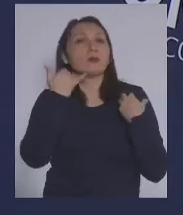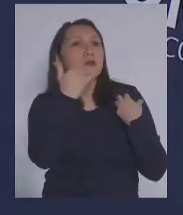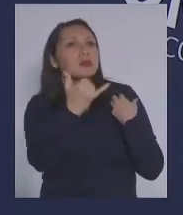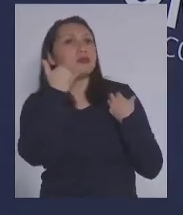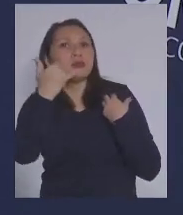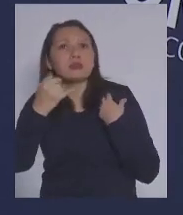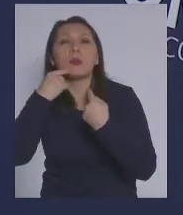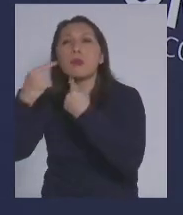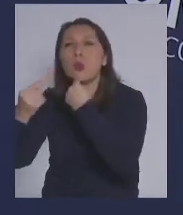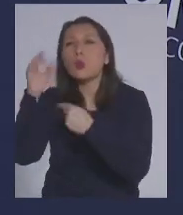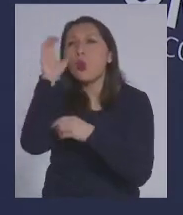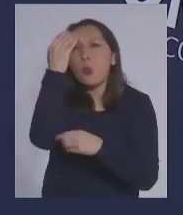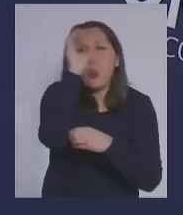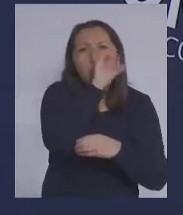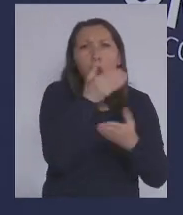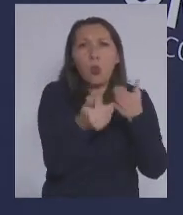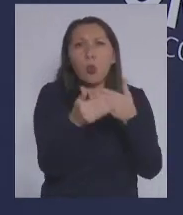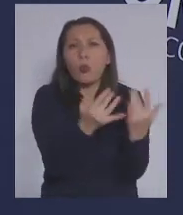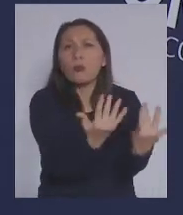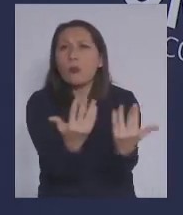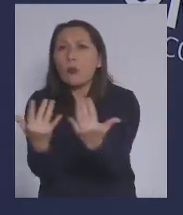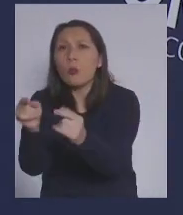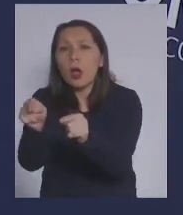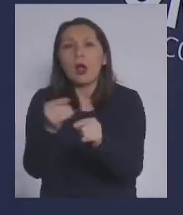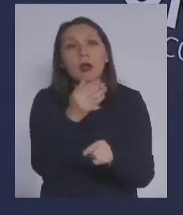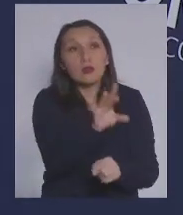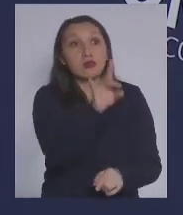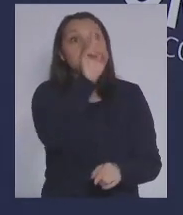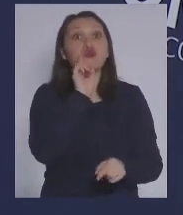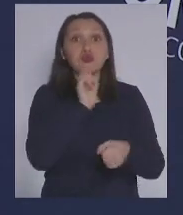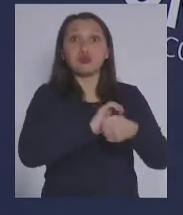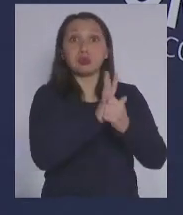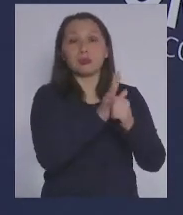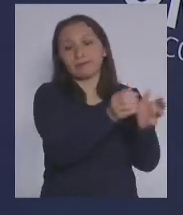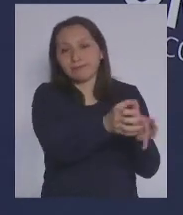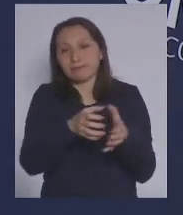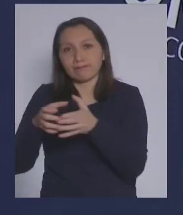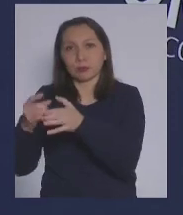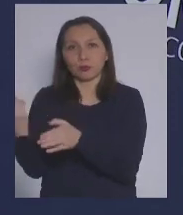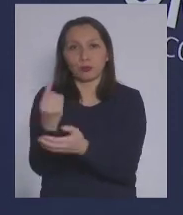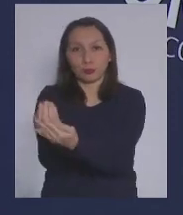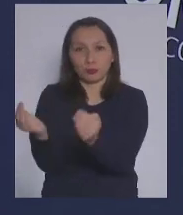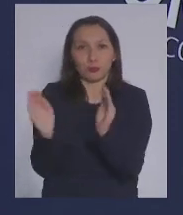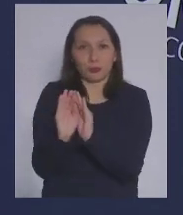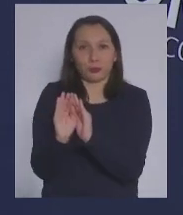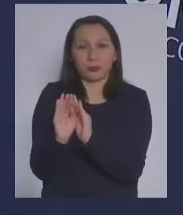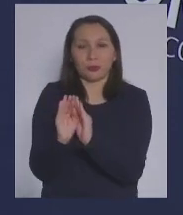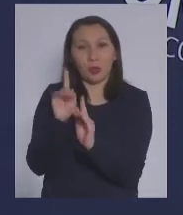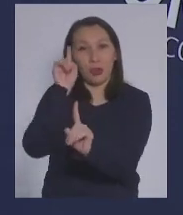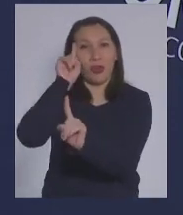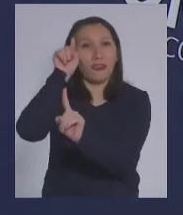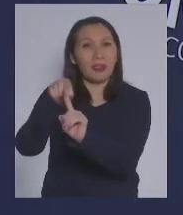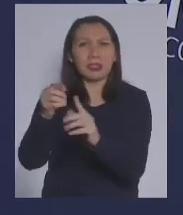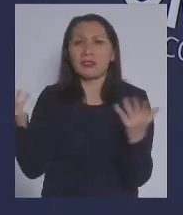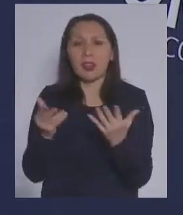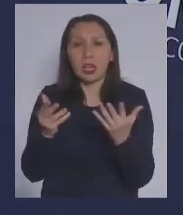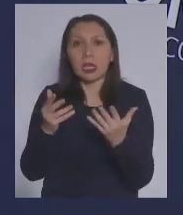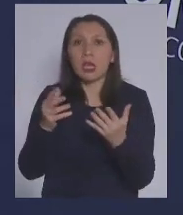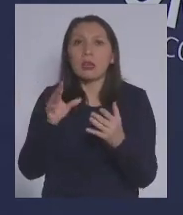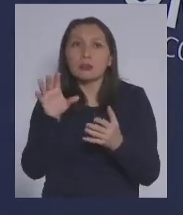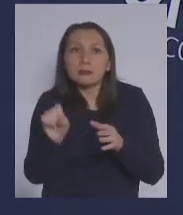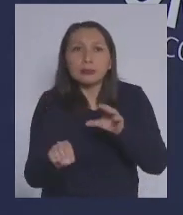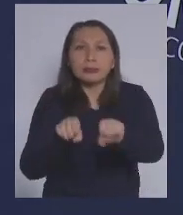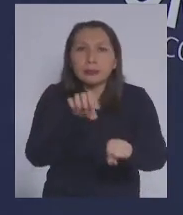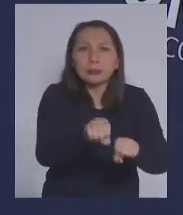el testeo la trazabilidad y el aislamiento con respecto a eso el objetivo es alcanzar